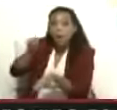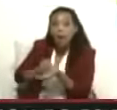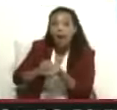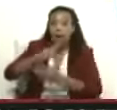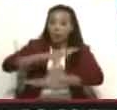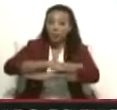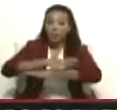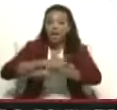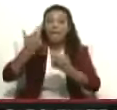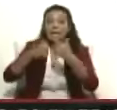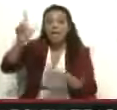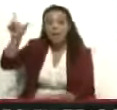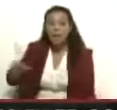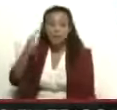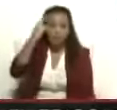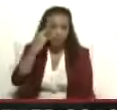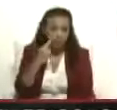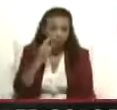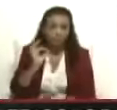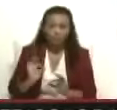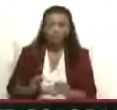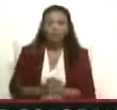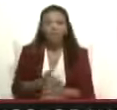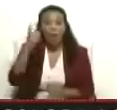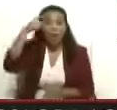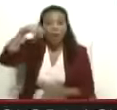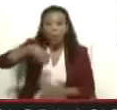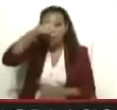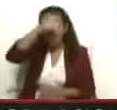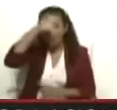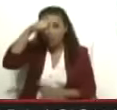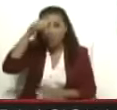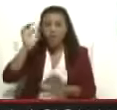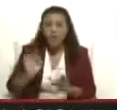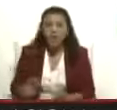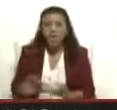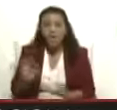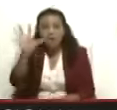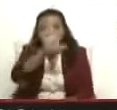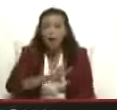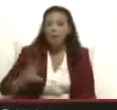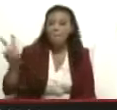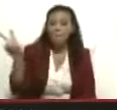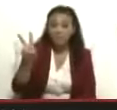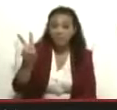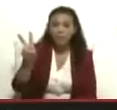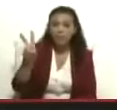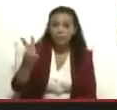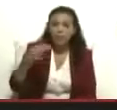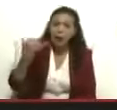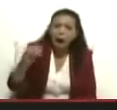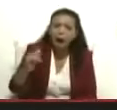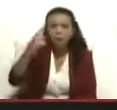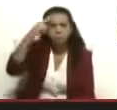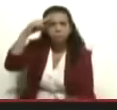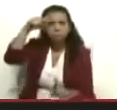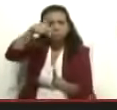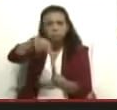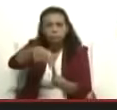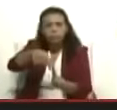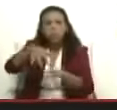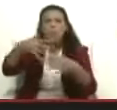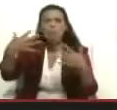el Libertador. Hoy más que nunca, el Estado venezolano tiene como uno de